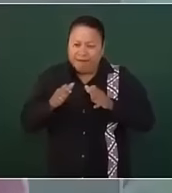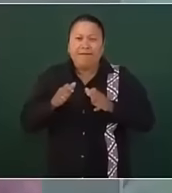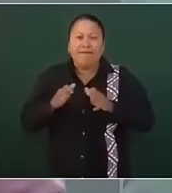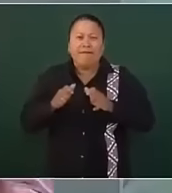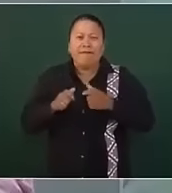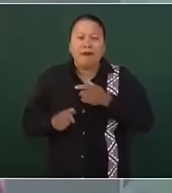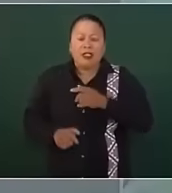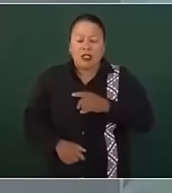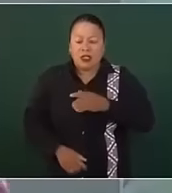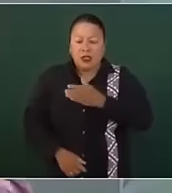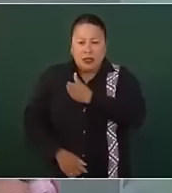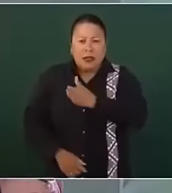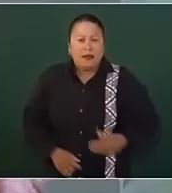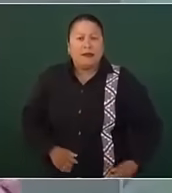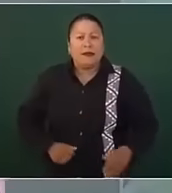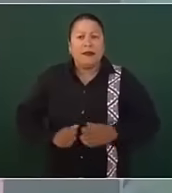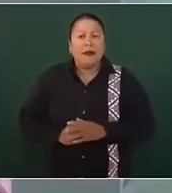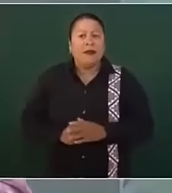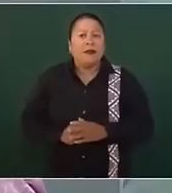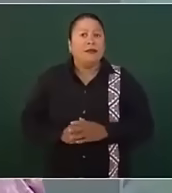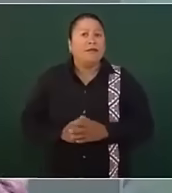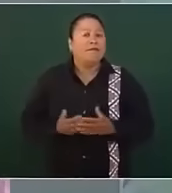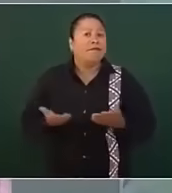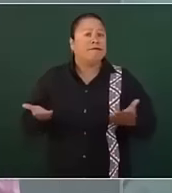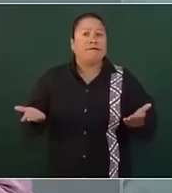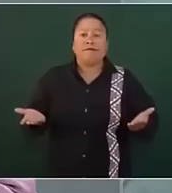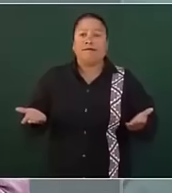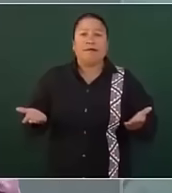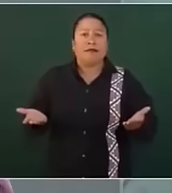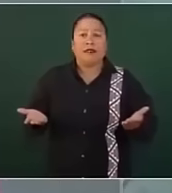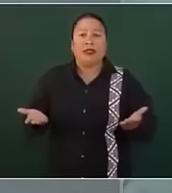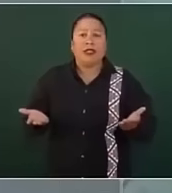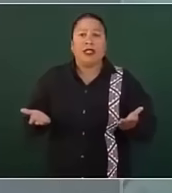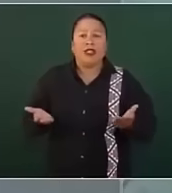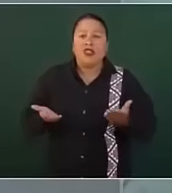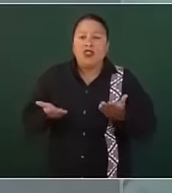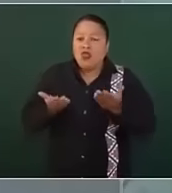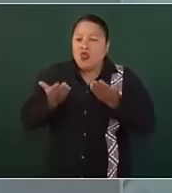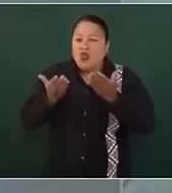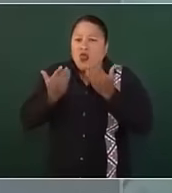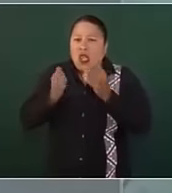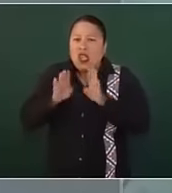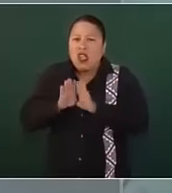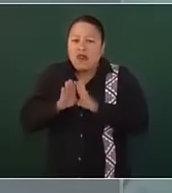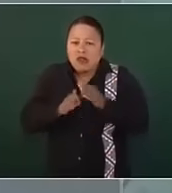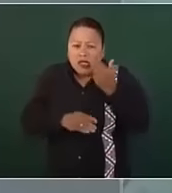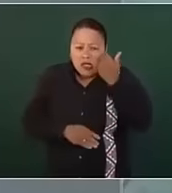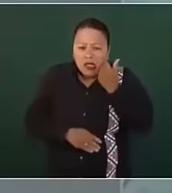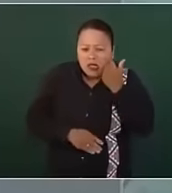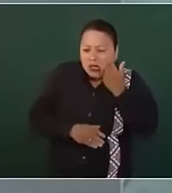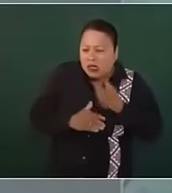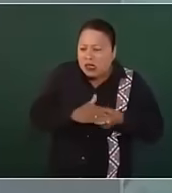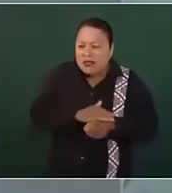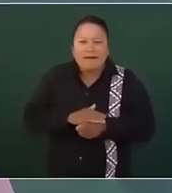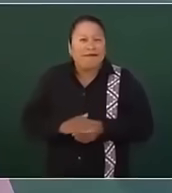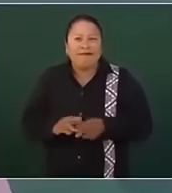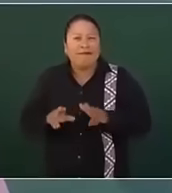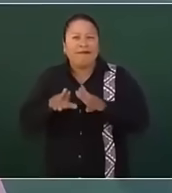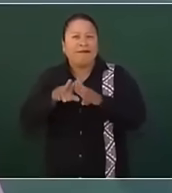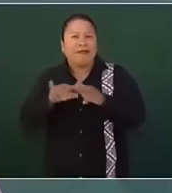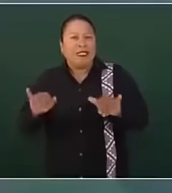es el de que no hay relaciones de complicidad con